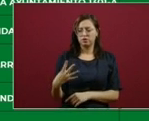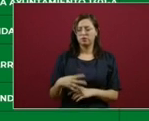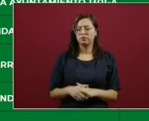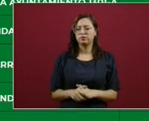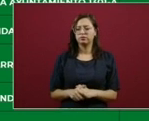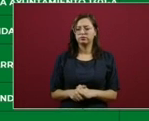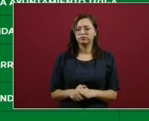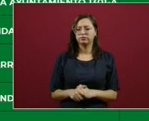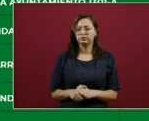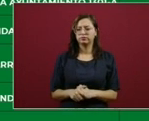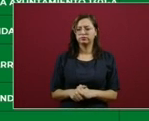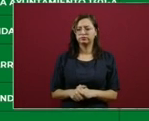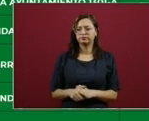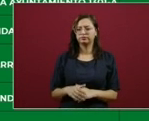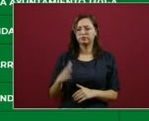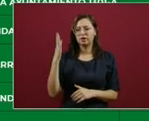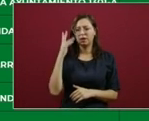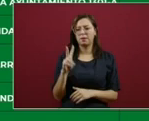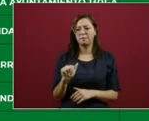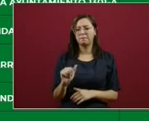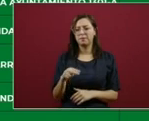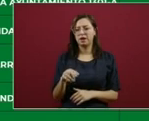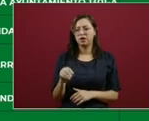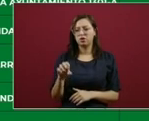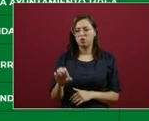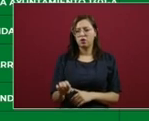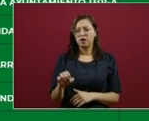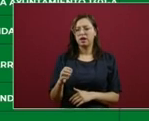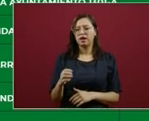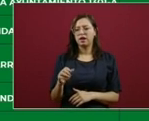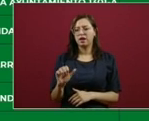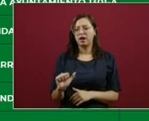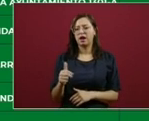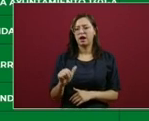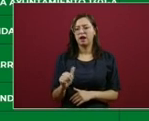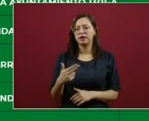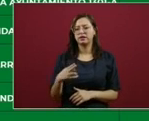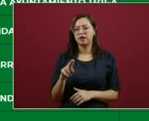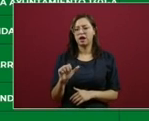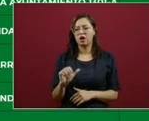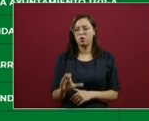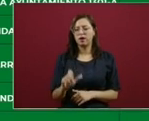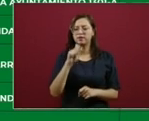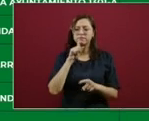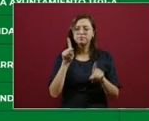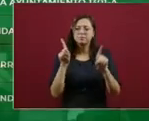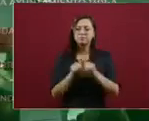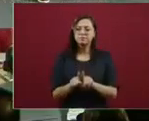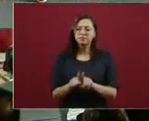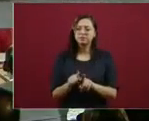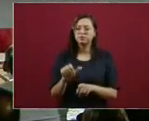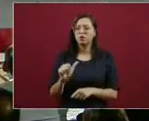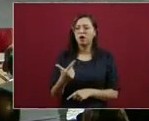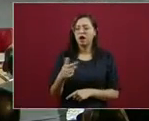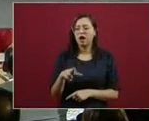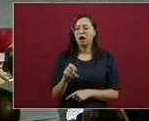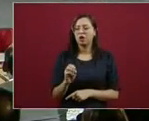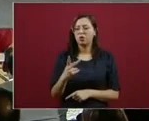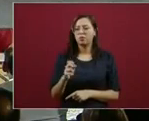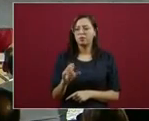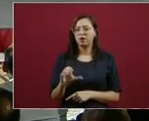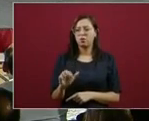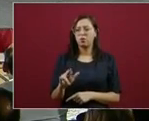otra Multiservicios Anáhuac a 15.30, en Servicios Agropecuarios Unidos a